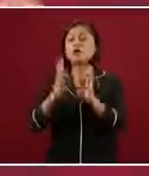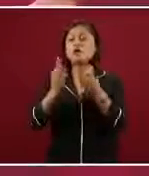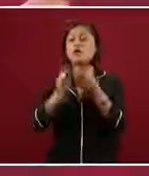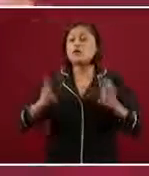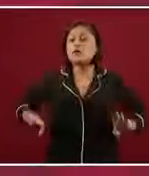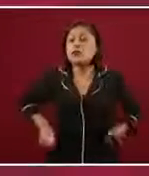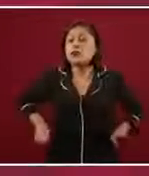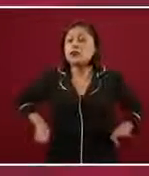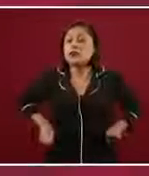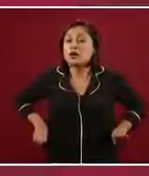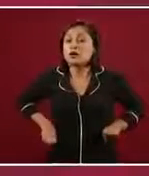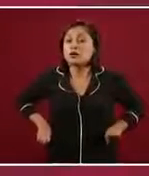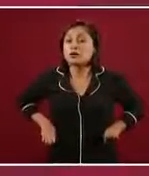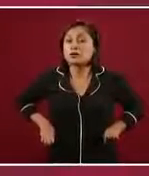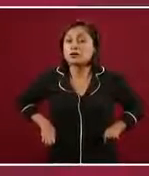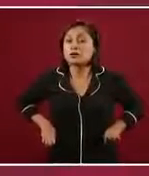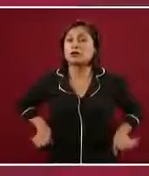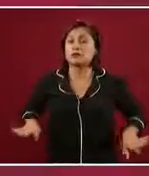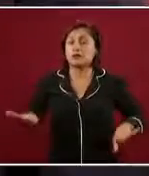desempeñado esos cargos,